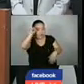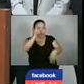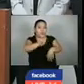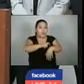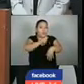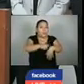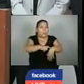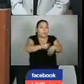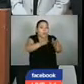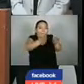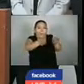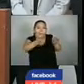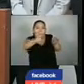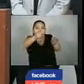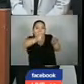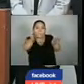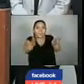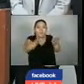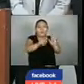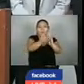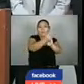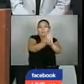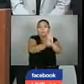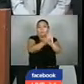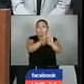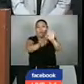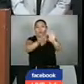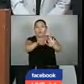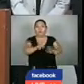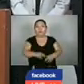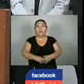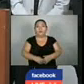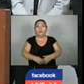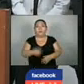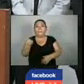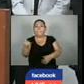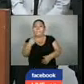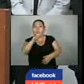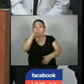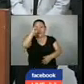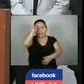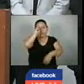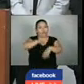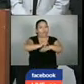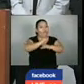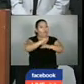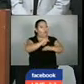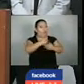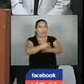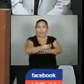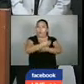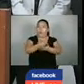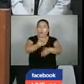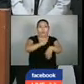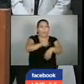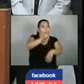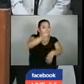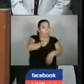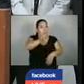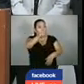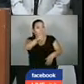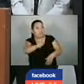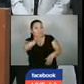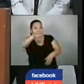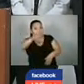de prueba que regula el artículo 28. Los trabajadores temporales a plazo fijo, cualquiera que este sea, durante el